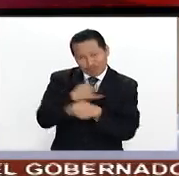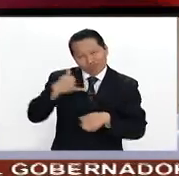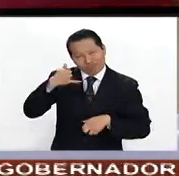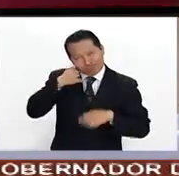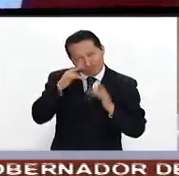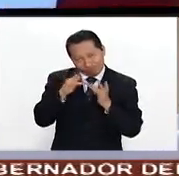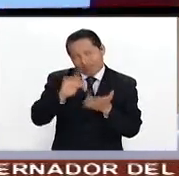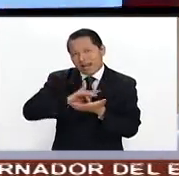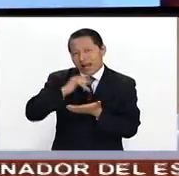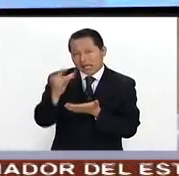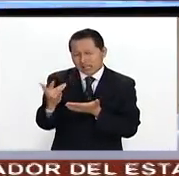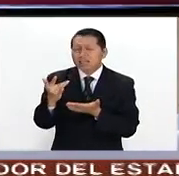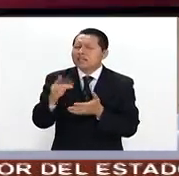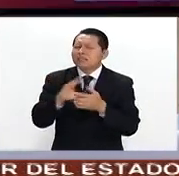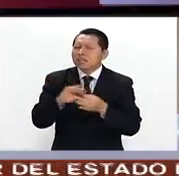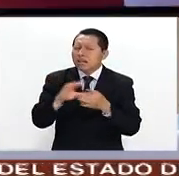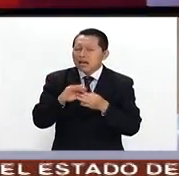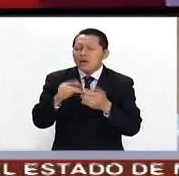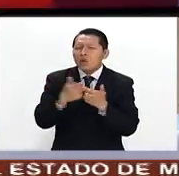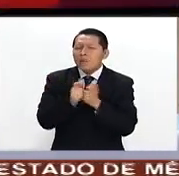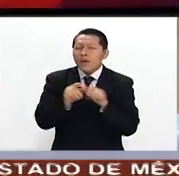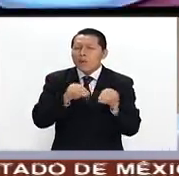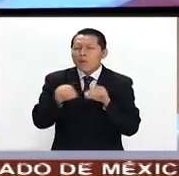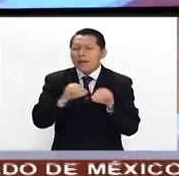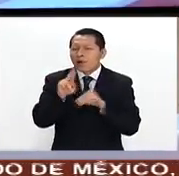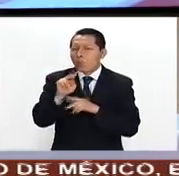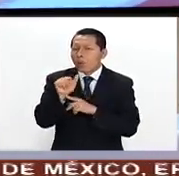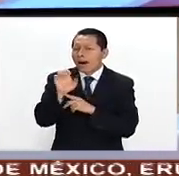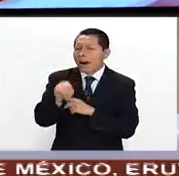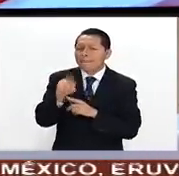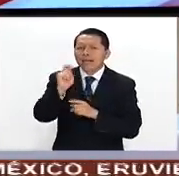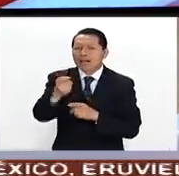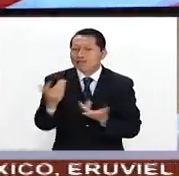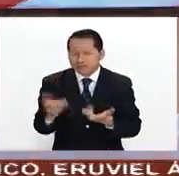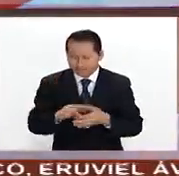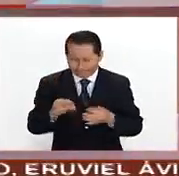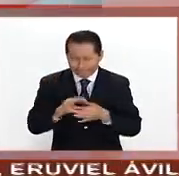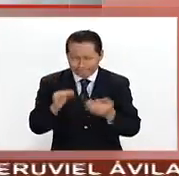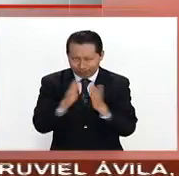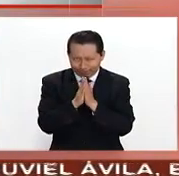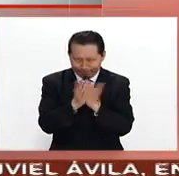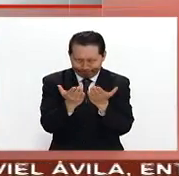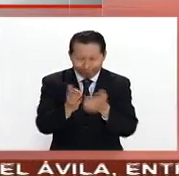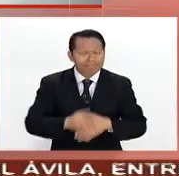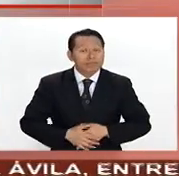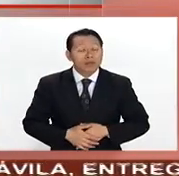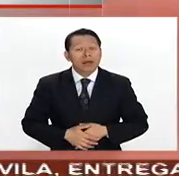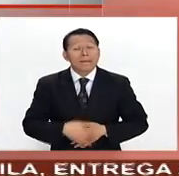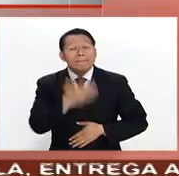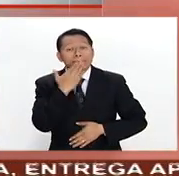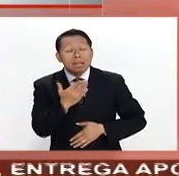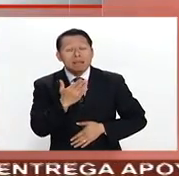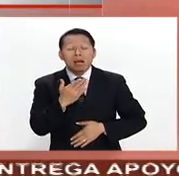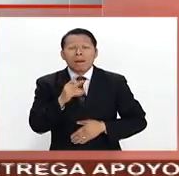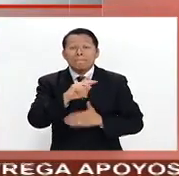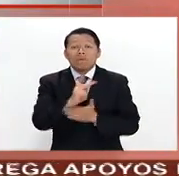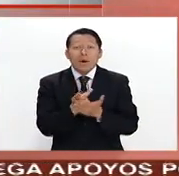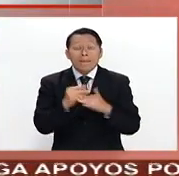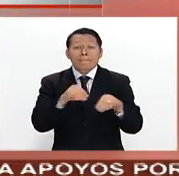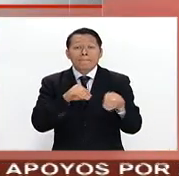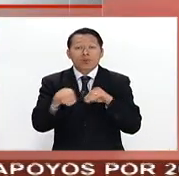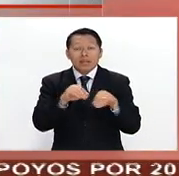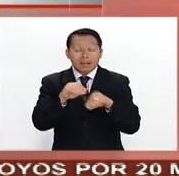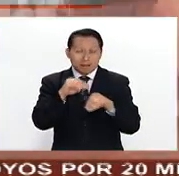consiste este programa de movilidad por parte de la UAM? Bueno, pues el programa de movilidad estudiantil